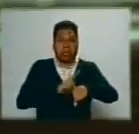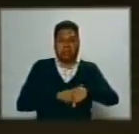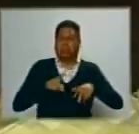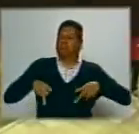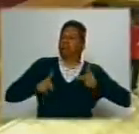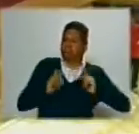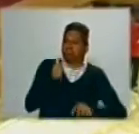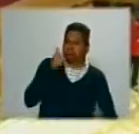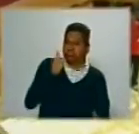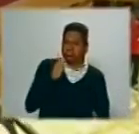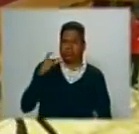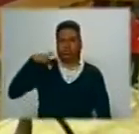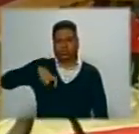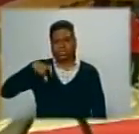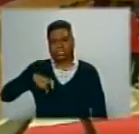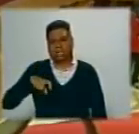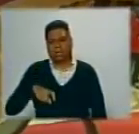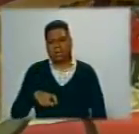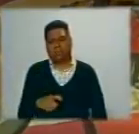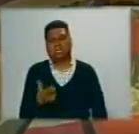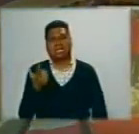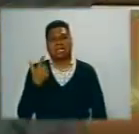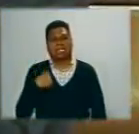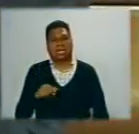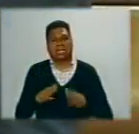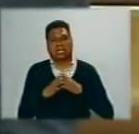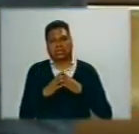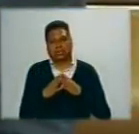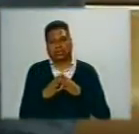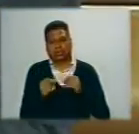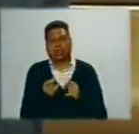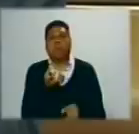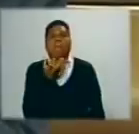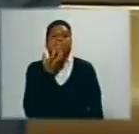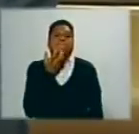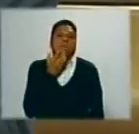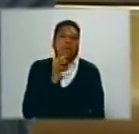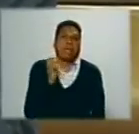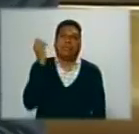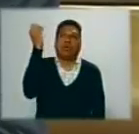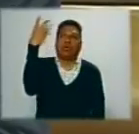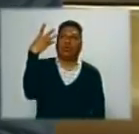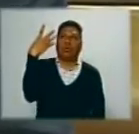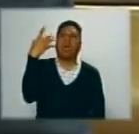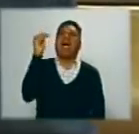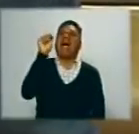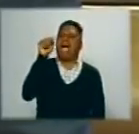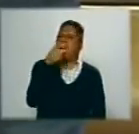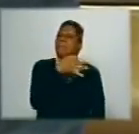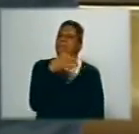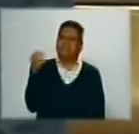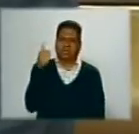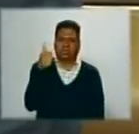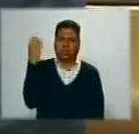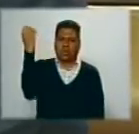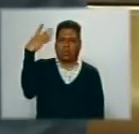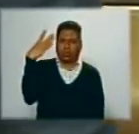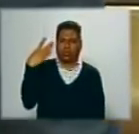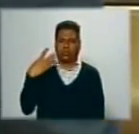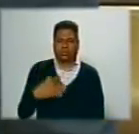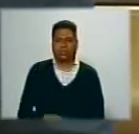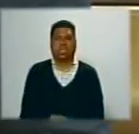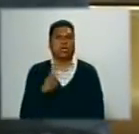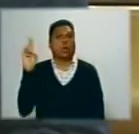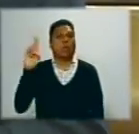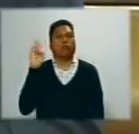que cuando necesitamos tener un servicio, el servicio se encuentre disponible para cuando lo queramos